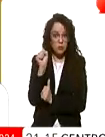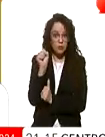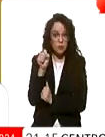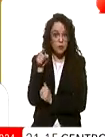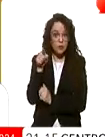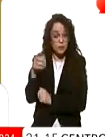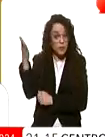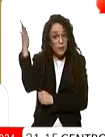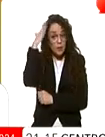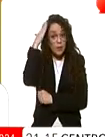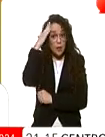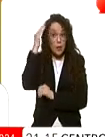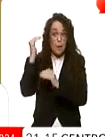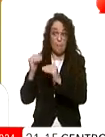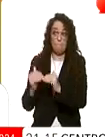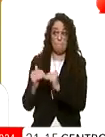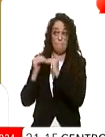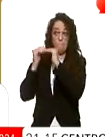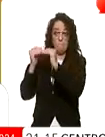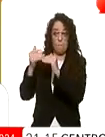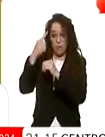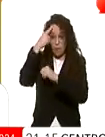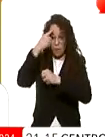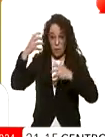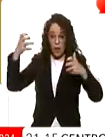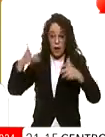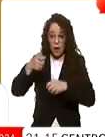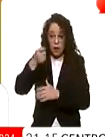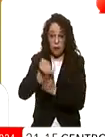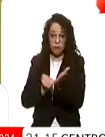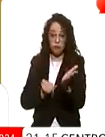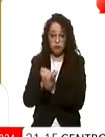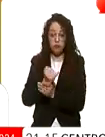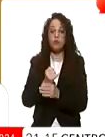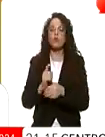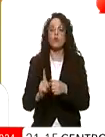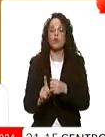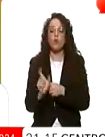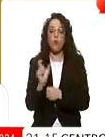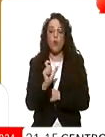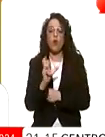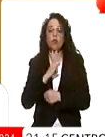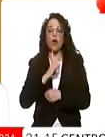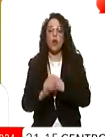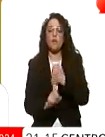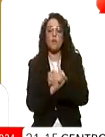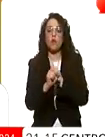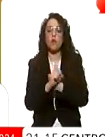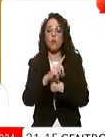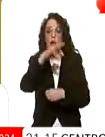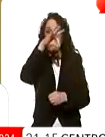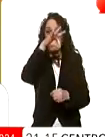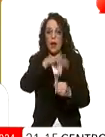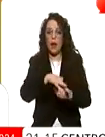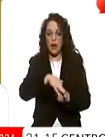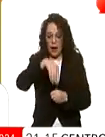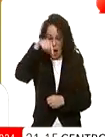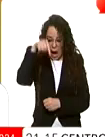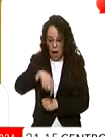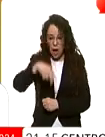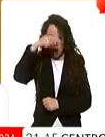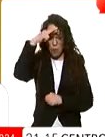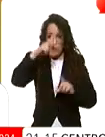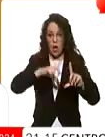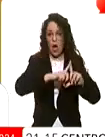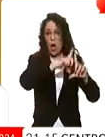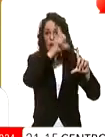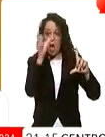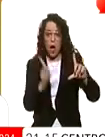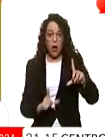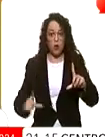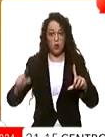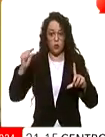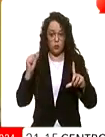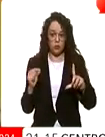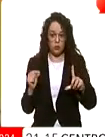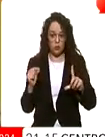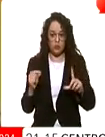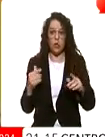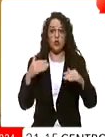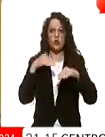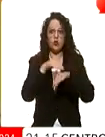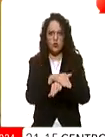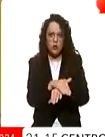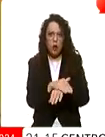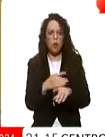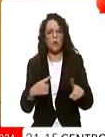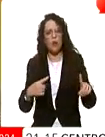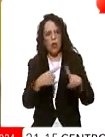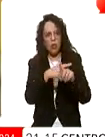máximo en la resolución de los conflictos electorales en el país, salvo por cuanto hace a las acciones de inconstitucionalidad